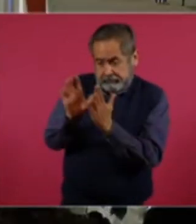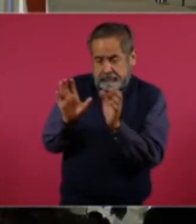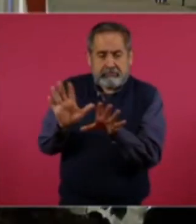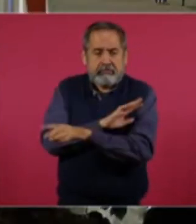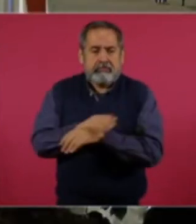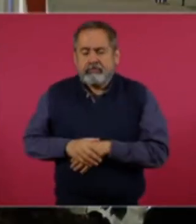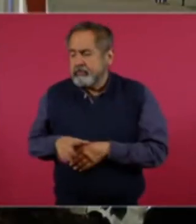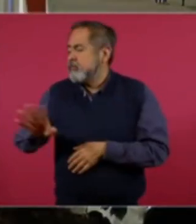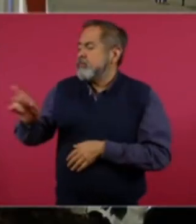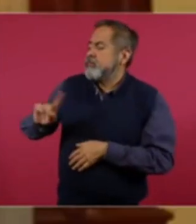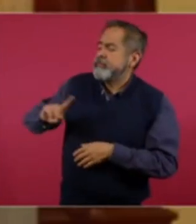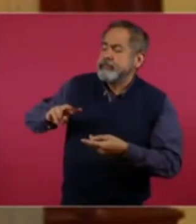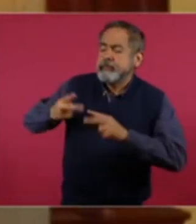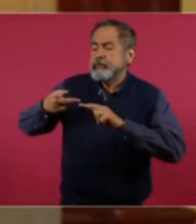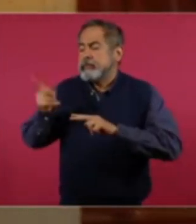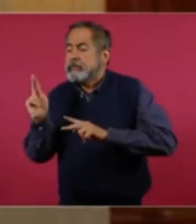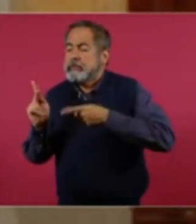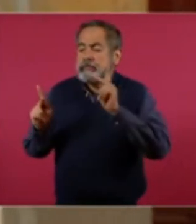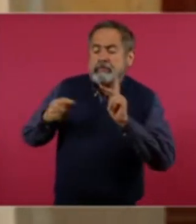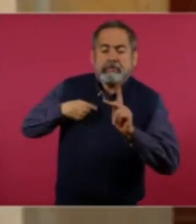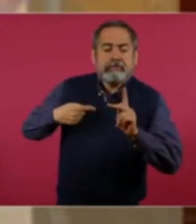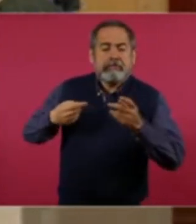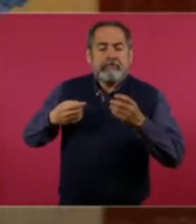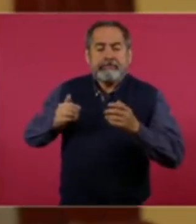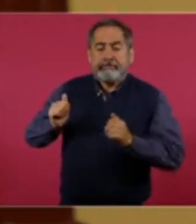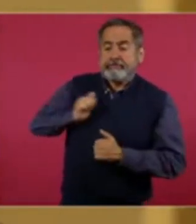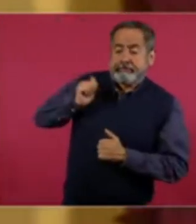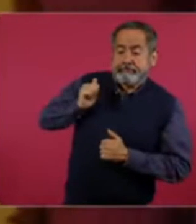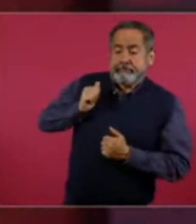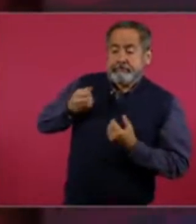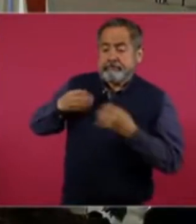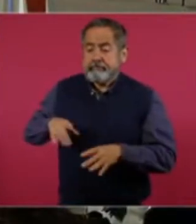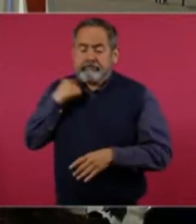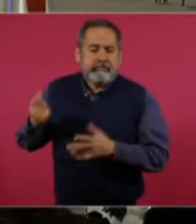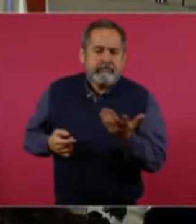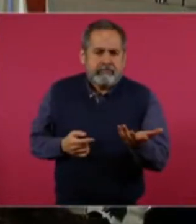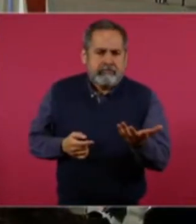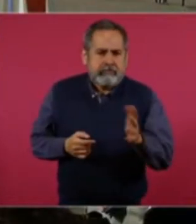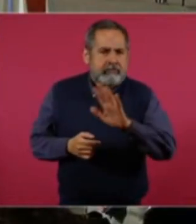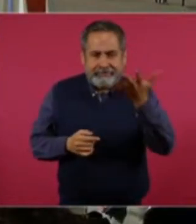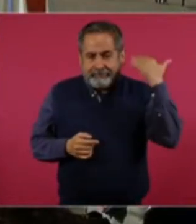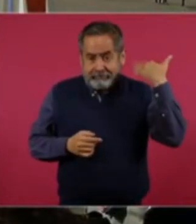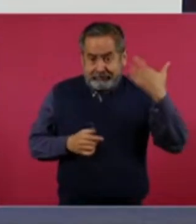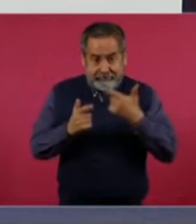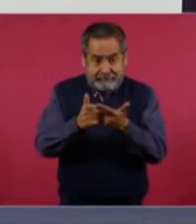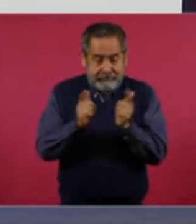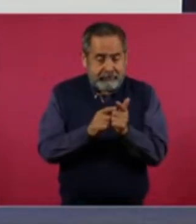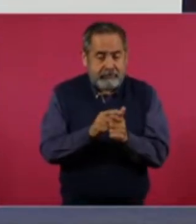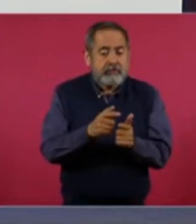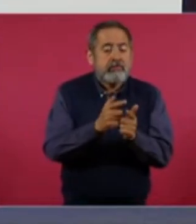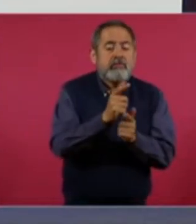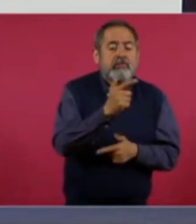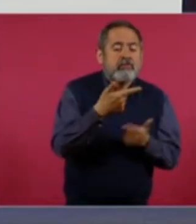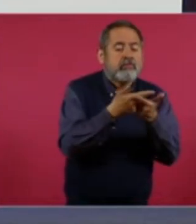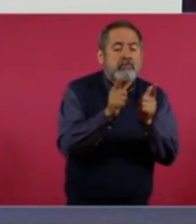de manera distinta para que ahora me beneficie. Ya no me gustó partido político, ahora interprétalo